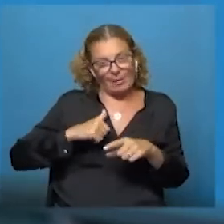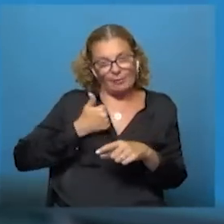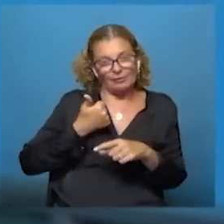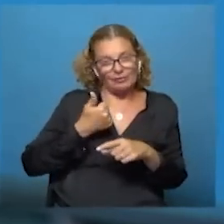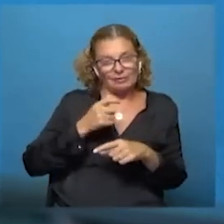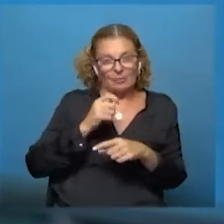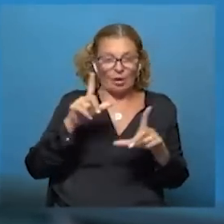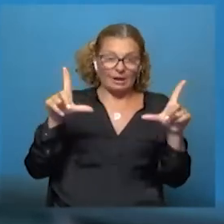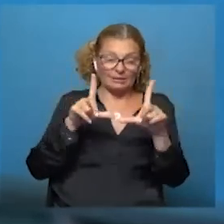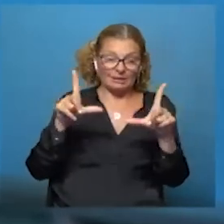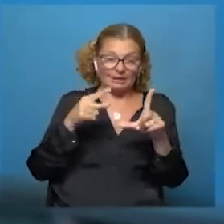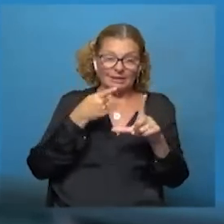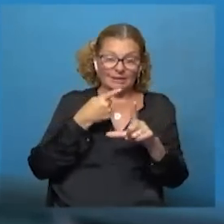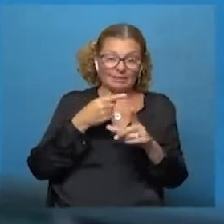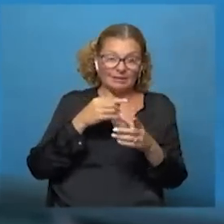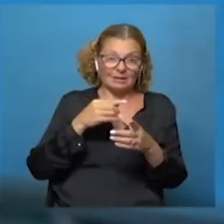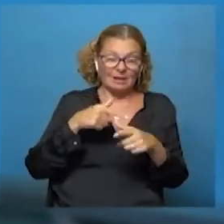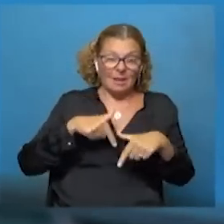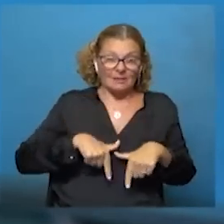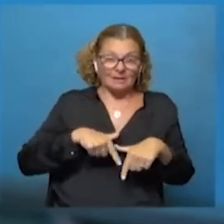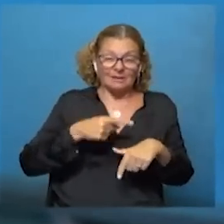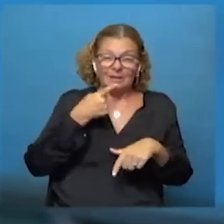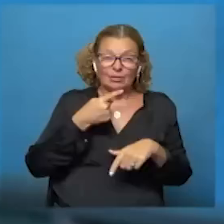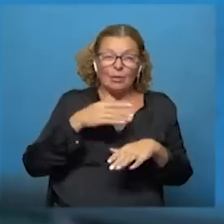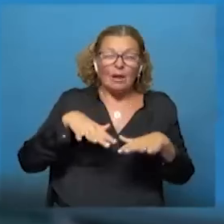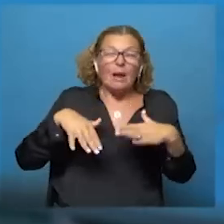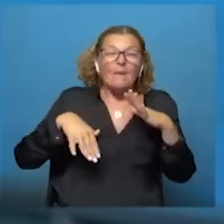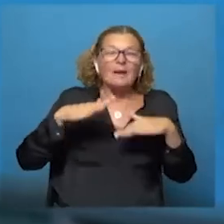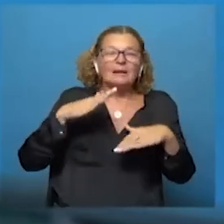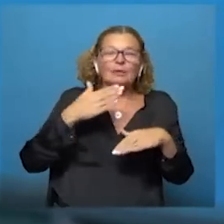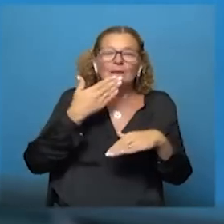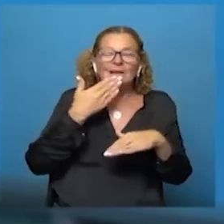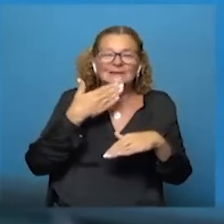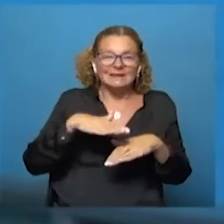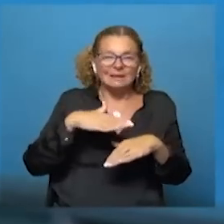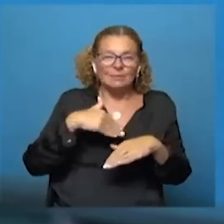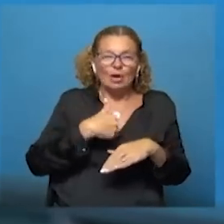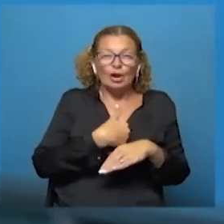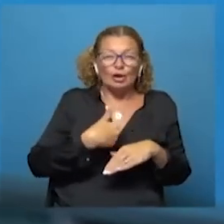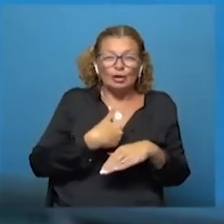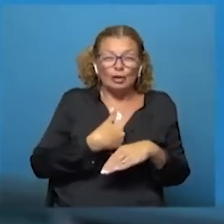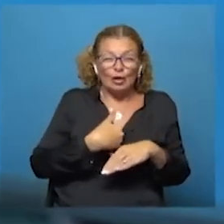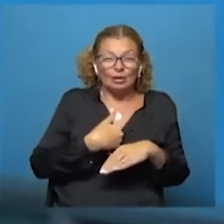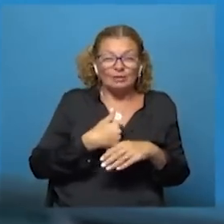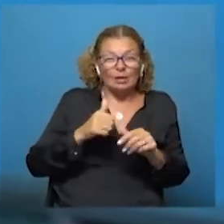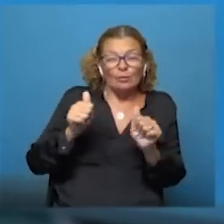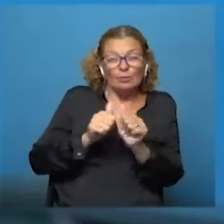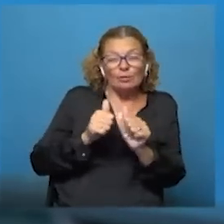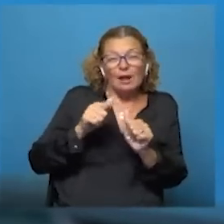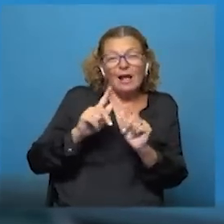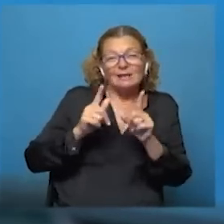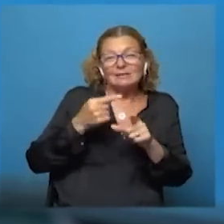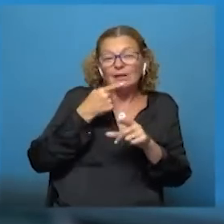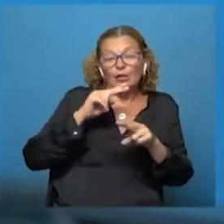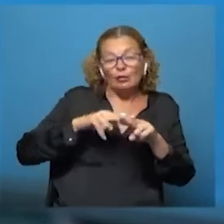que estamos al aire y vale decirle al ministro que dijo que capaz que no habíamos entendido el rol de asesores y en algún otro medio yo lo había dicho pero